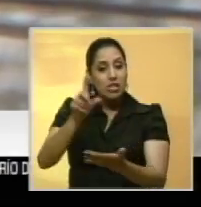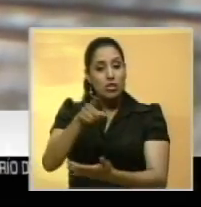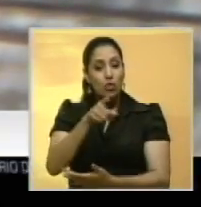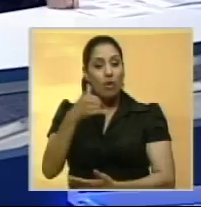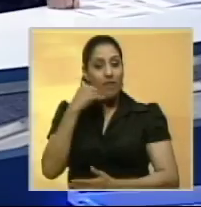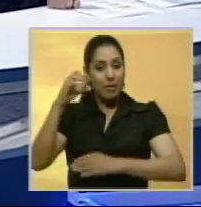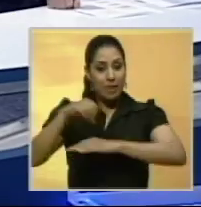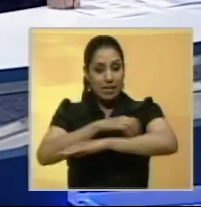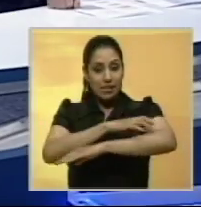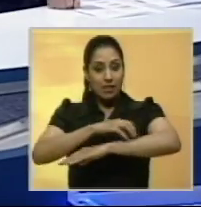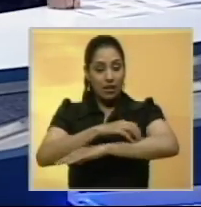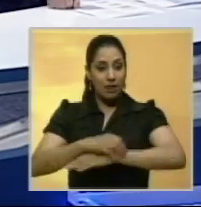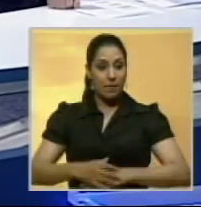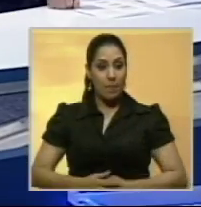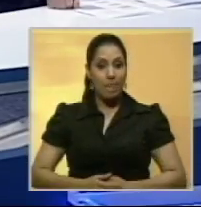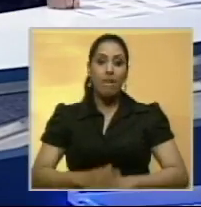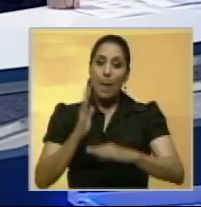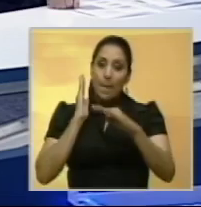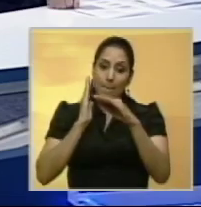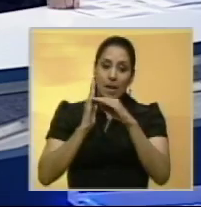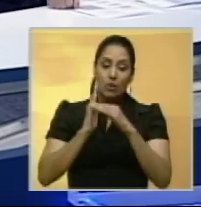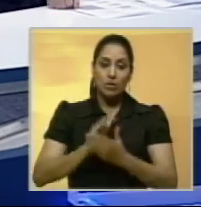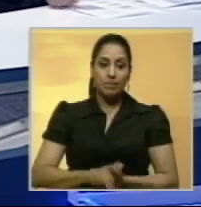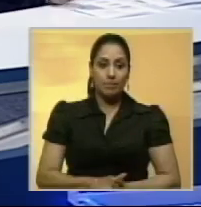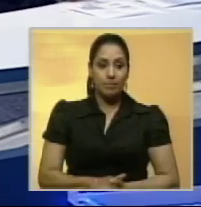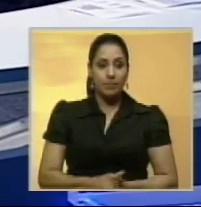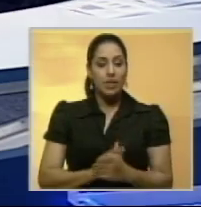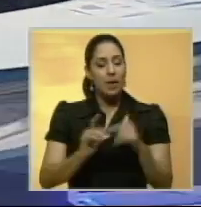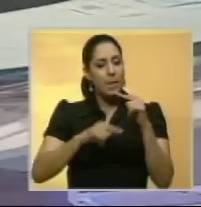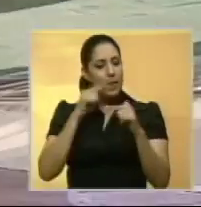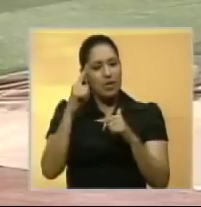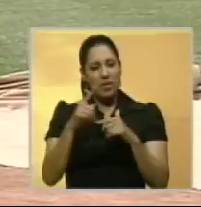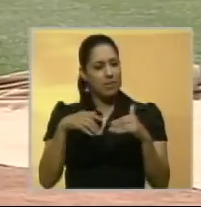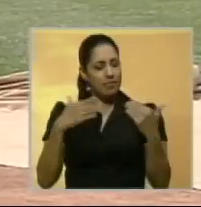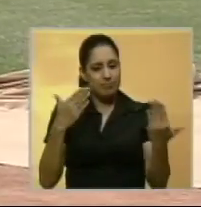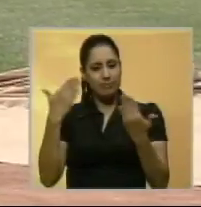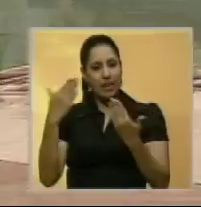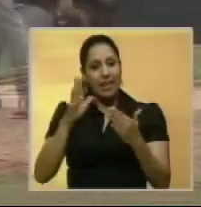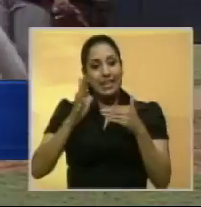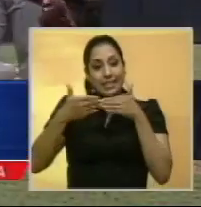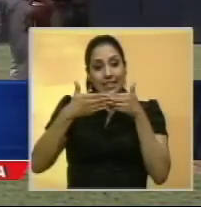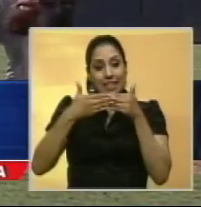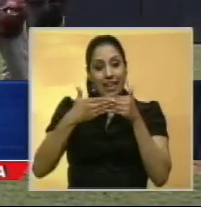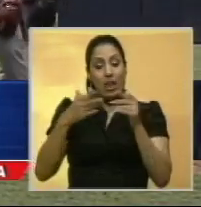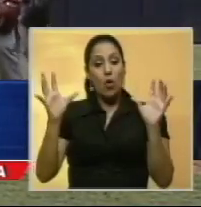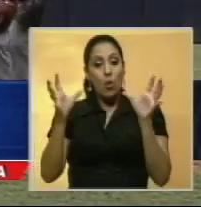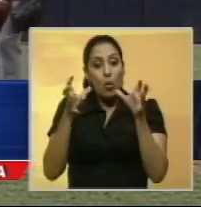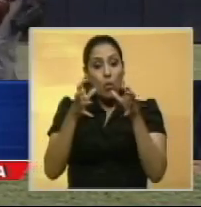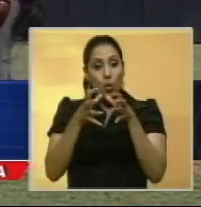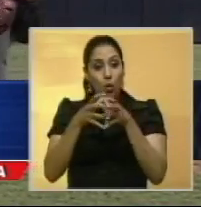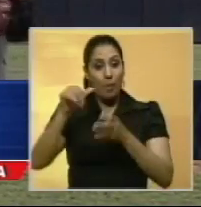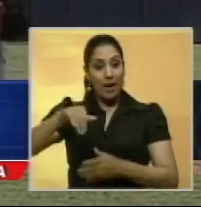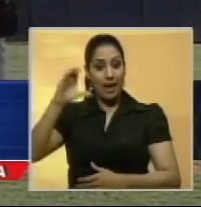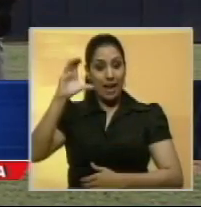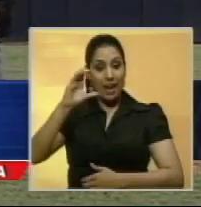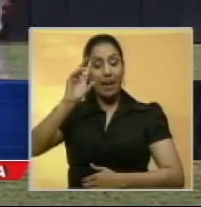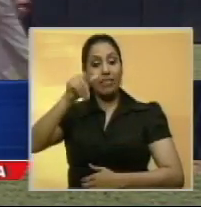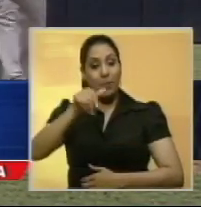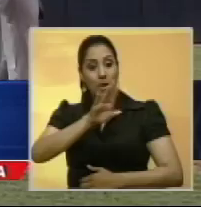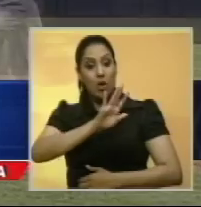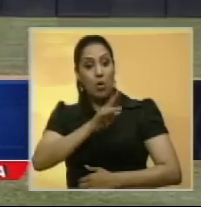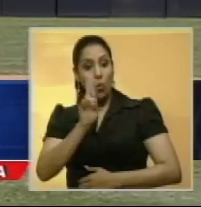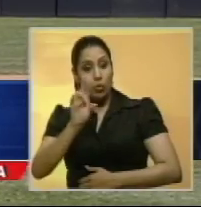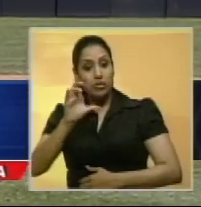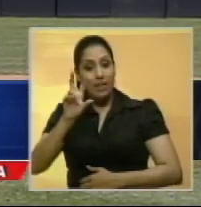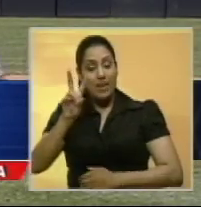descarte. Amigos, hacemos una nueva pausa. Pero al regreso, Caso cerrado. Equipos capitalinos y Universidad